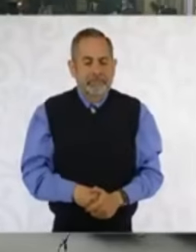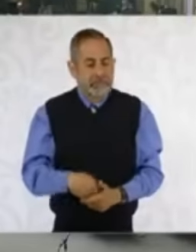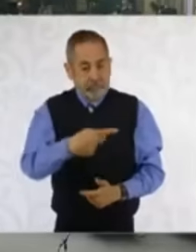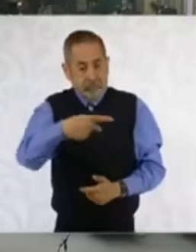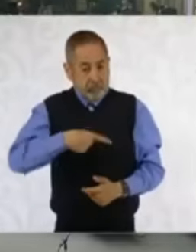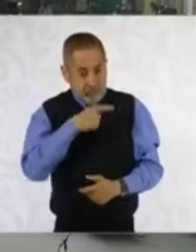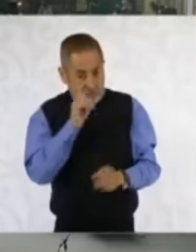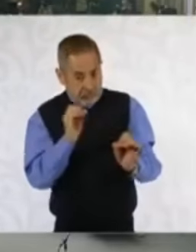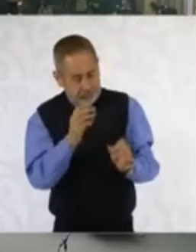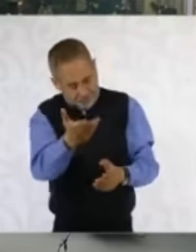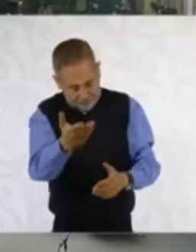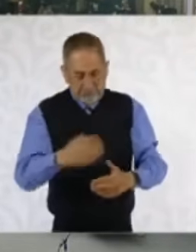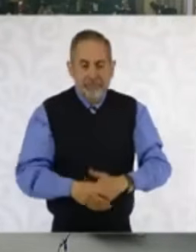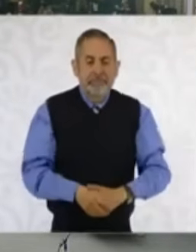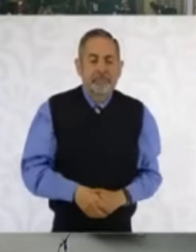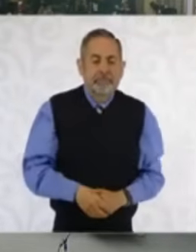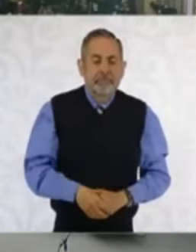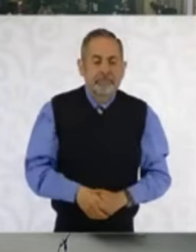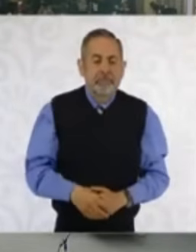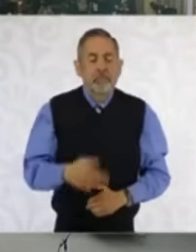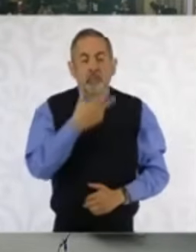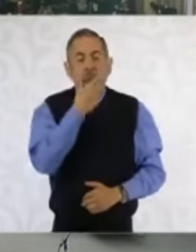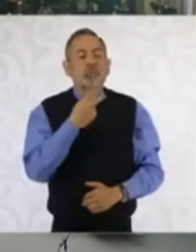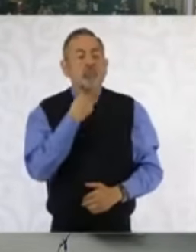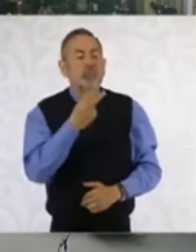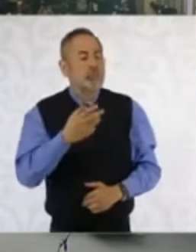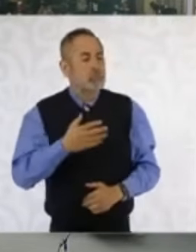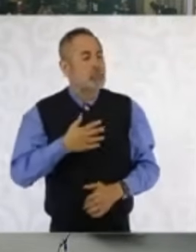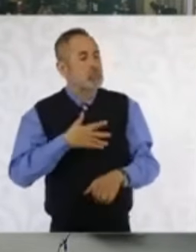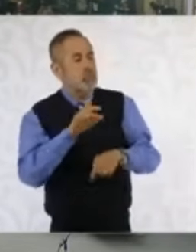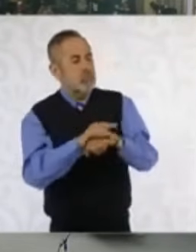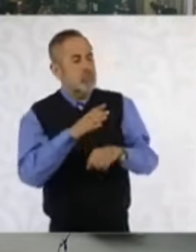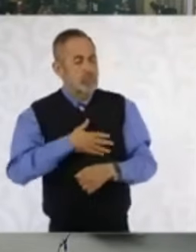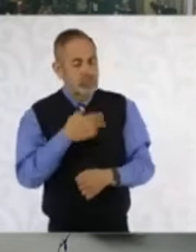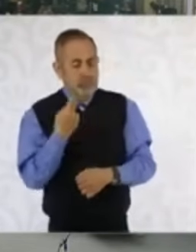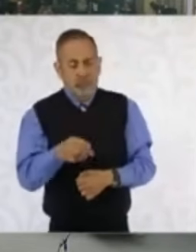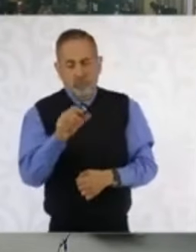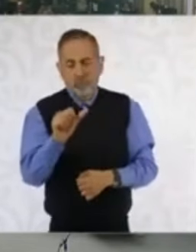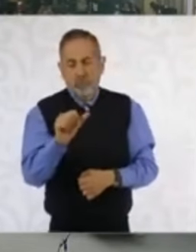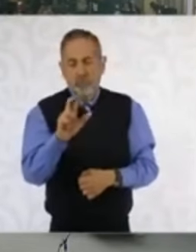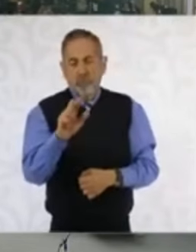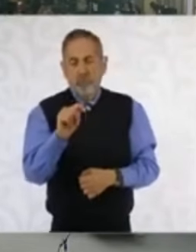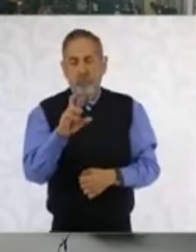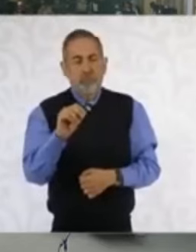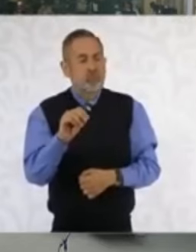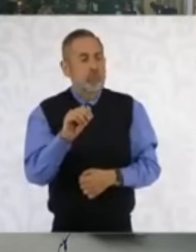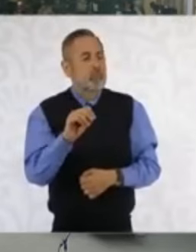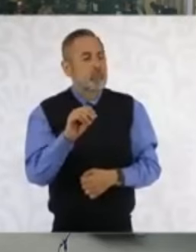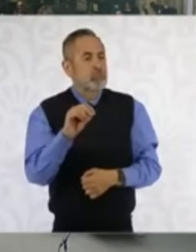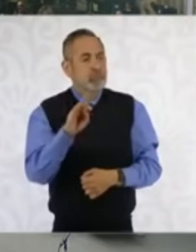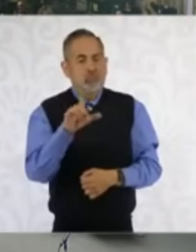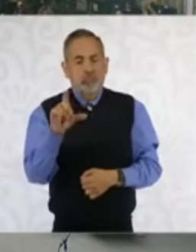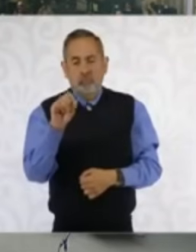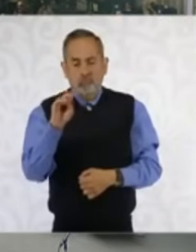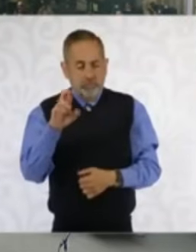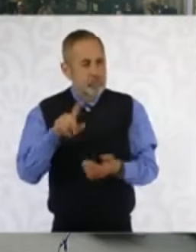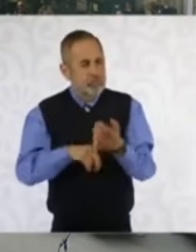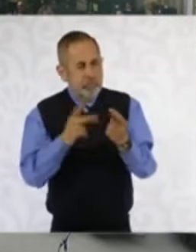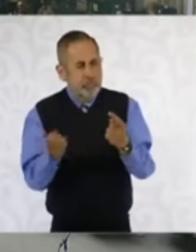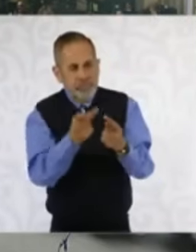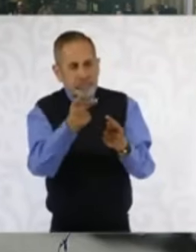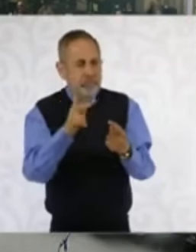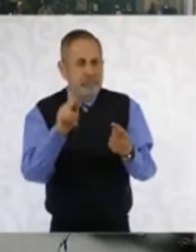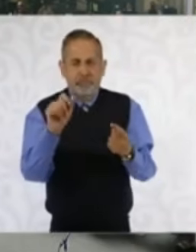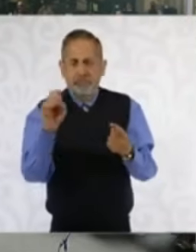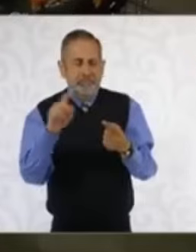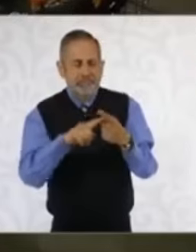antes. Buenos días, presidente. Arturo Solís, de Bloomberg Línea. Tengo varias preguntas sobre el tema de Pemex. Quisiera comenzar